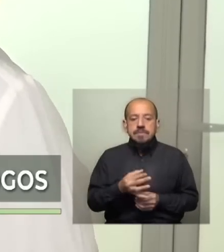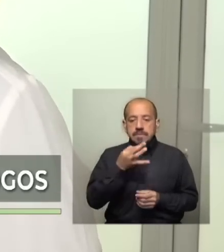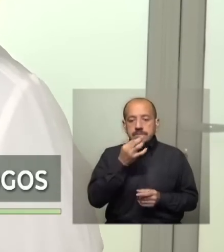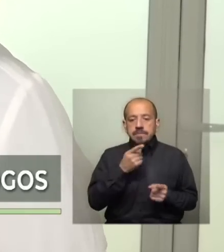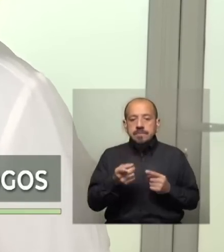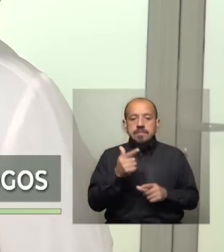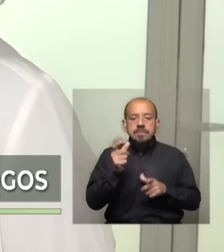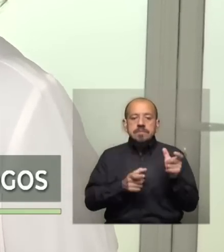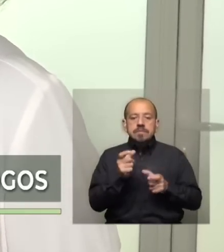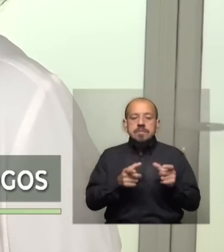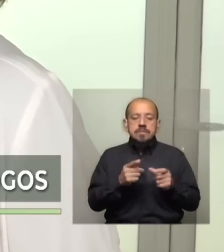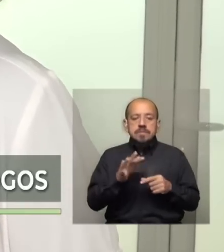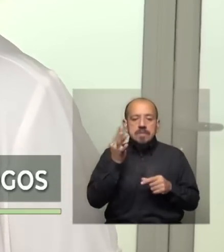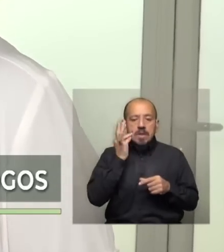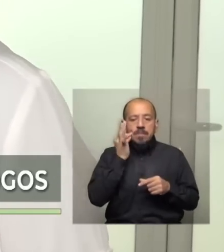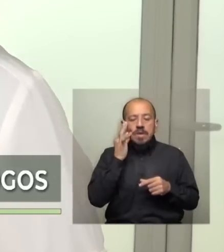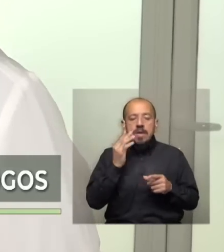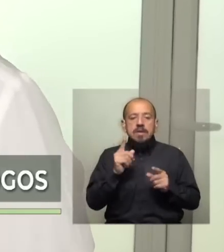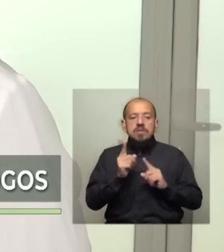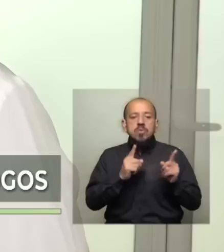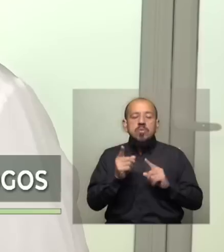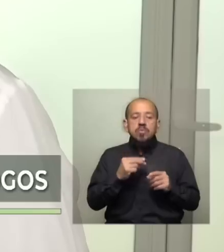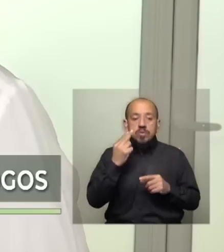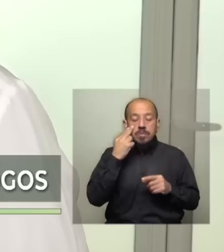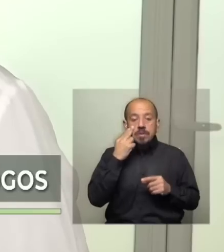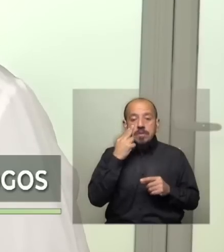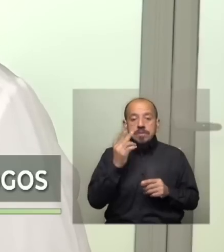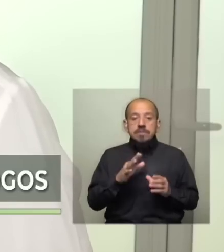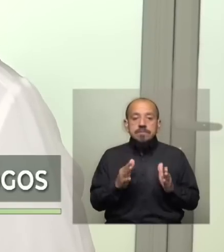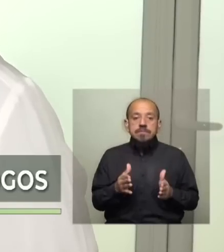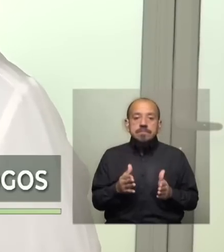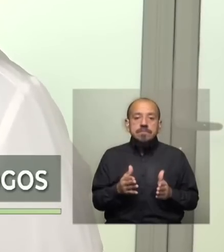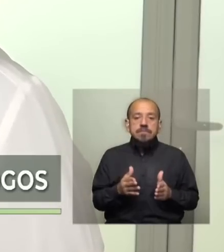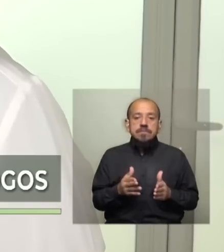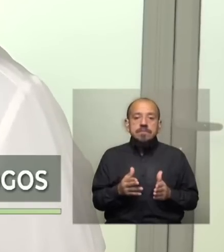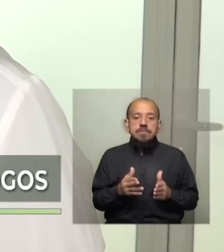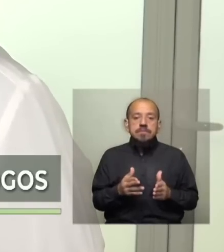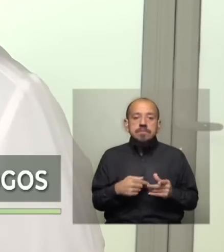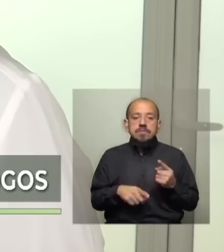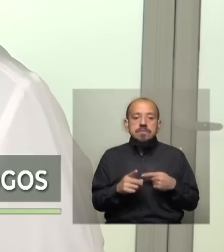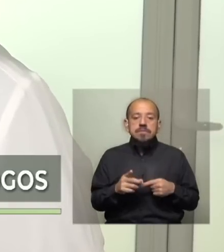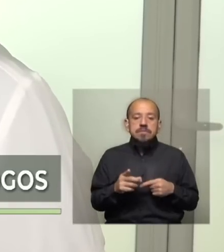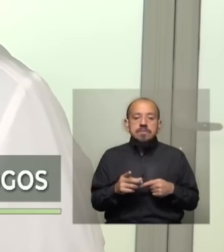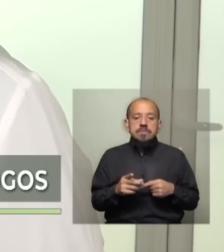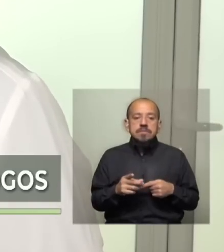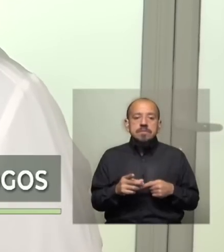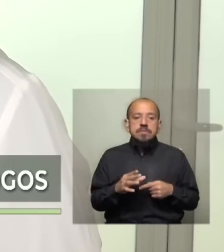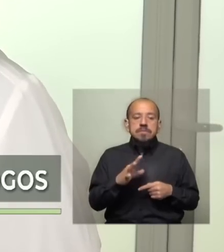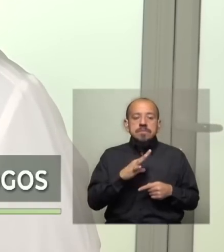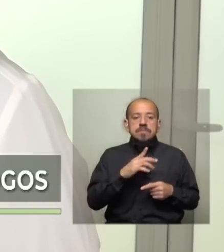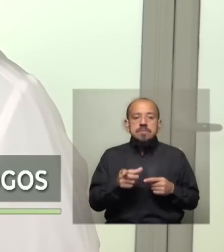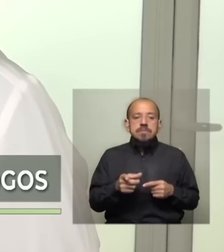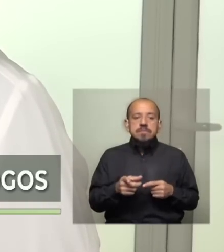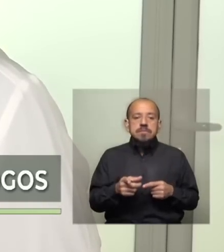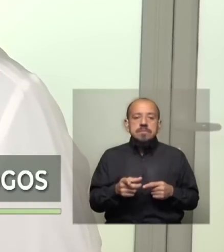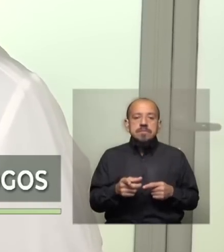a personas que tengan piel sensible o que puedan tener algunas afecciones que limiten el cuidado y se hacía referencia también el comunicado a